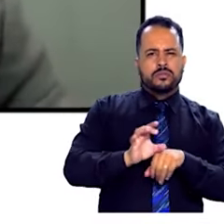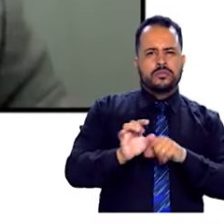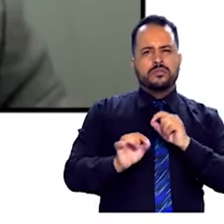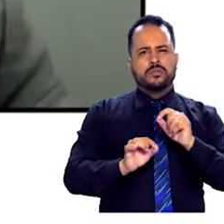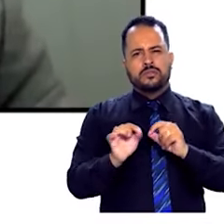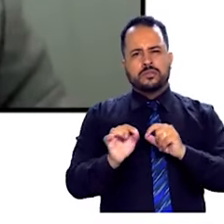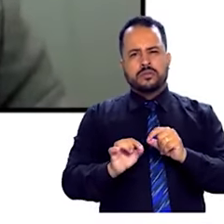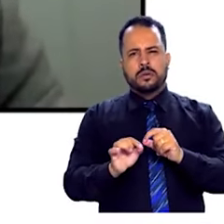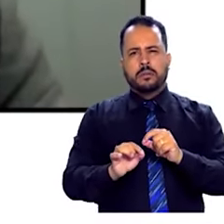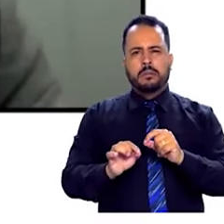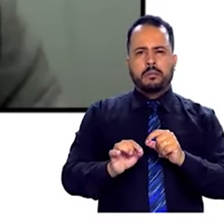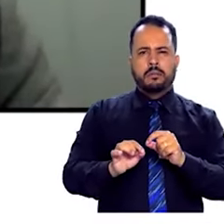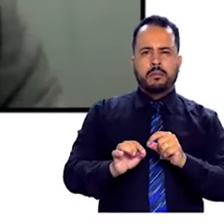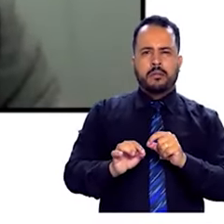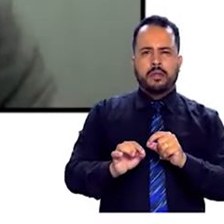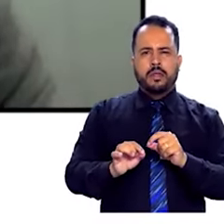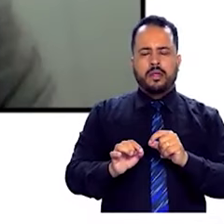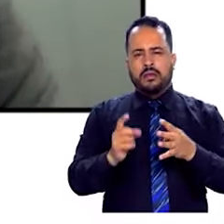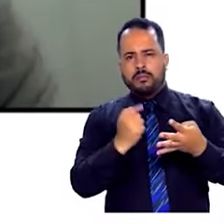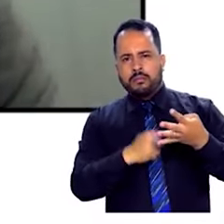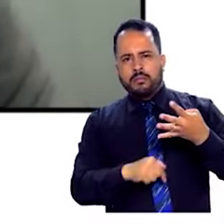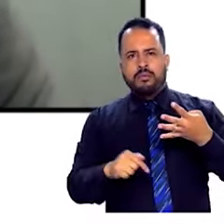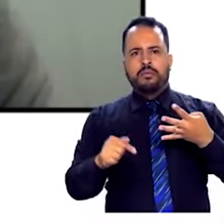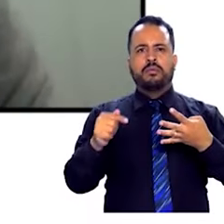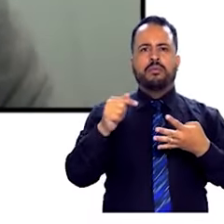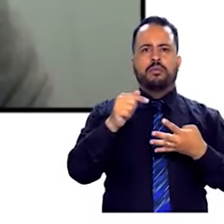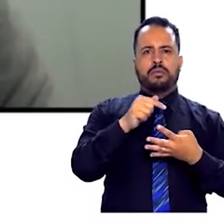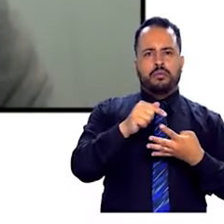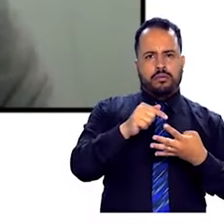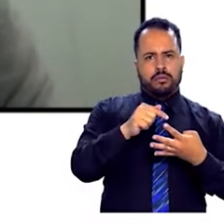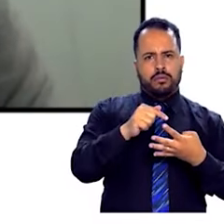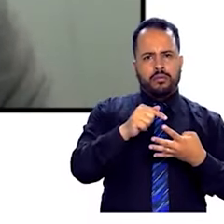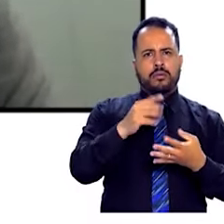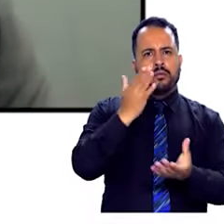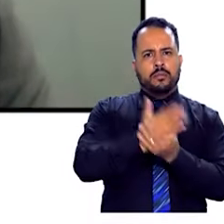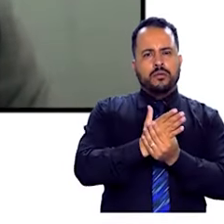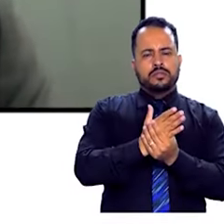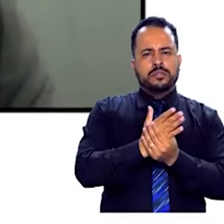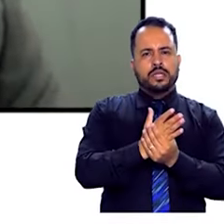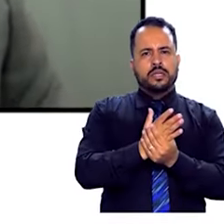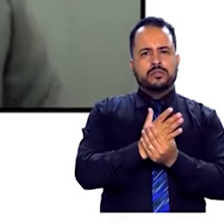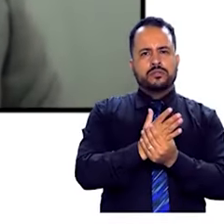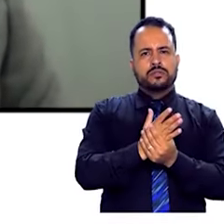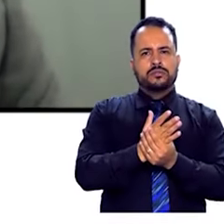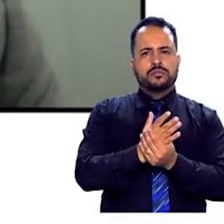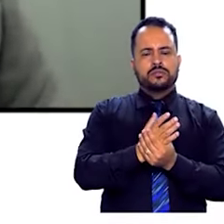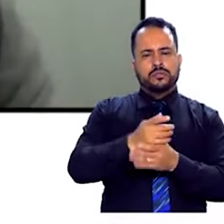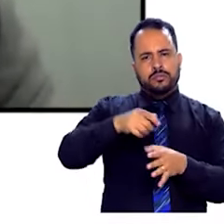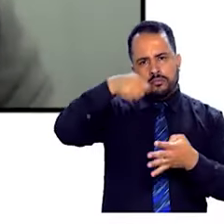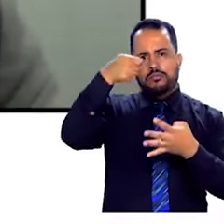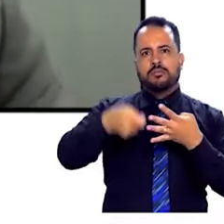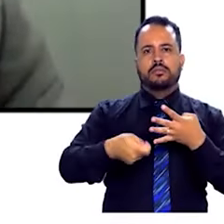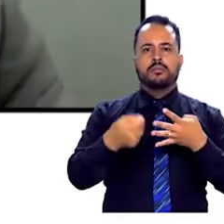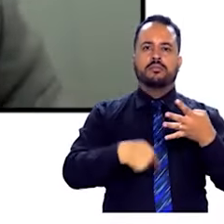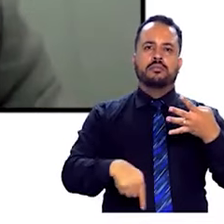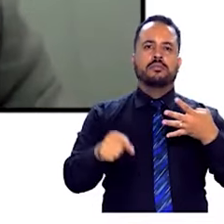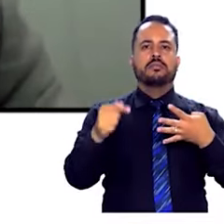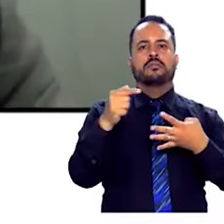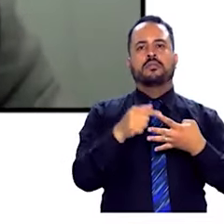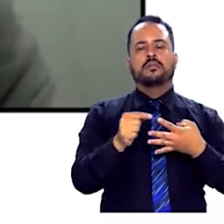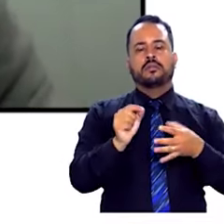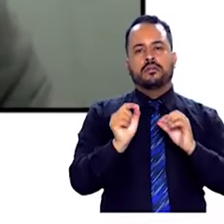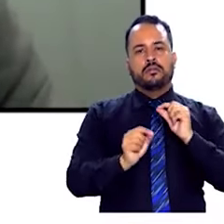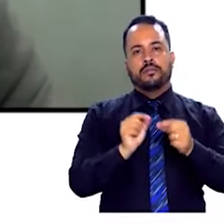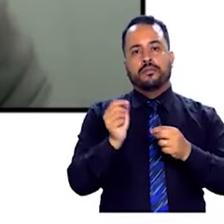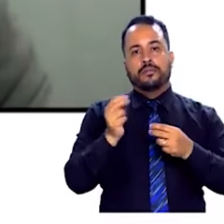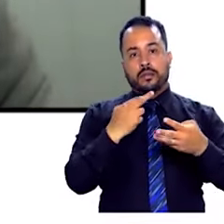sentenci y la mayoría cuantitativa de Los casos Son recursos extraordinarios que Son los que